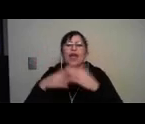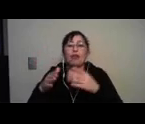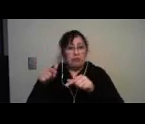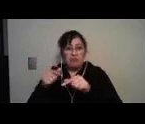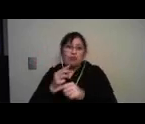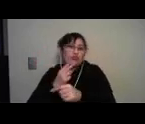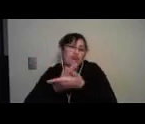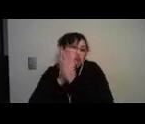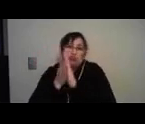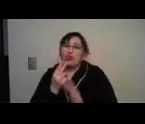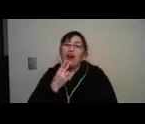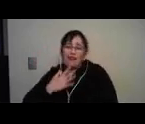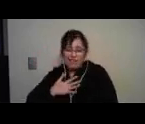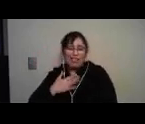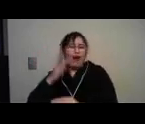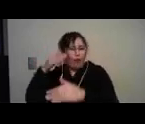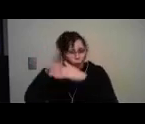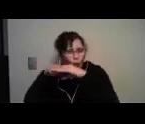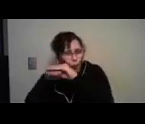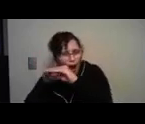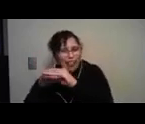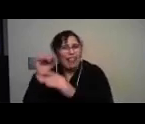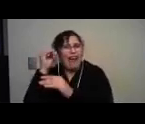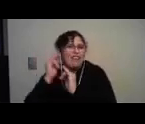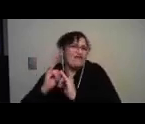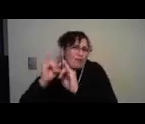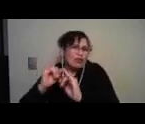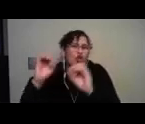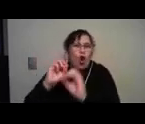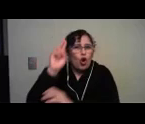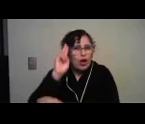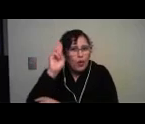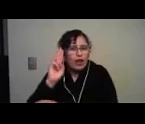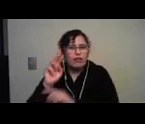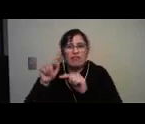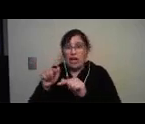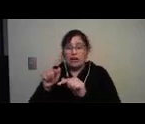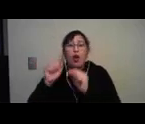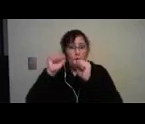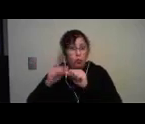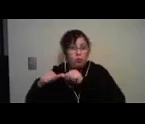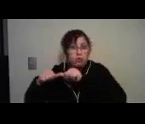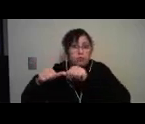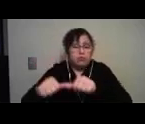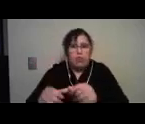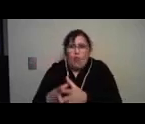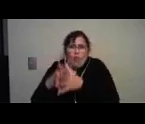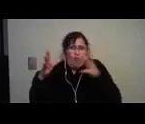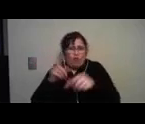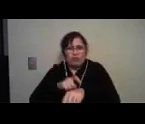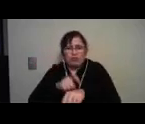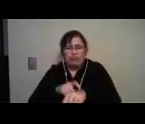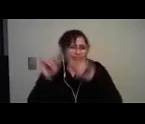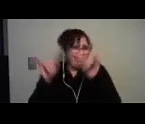¿ya? Y se reconoce que tiene una capacidad y una duración ilimitada, ¿ya? Dentro de la memoria a largo plazo